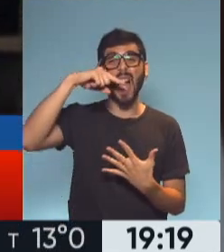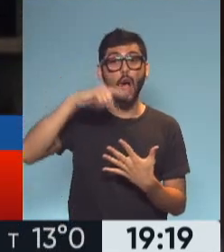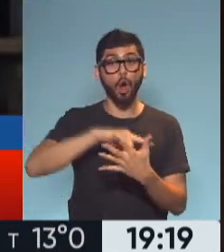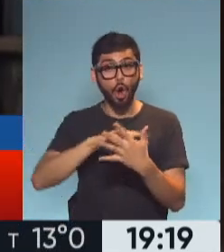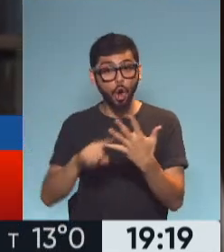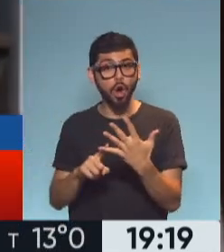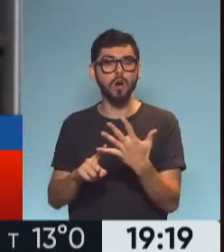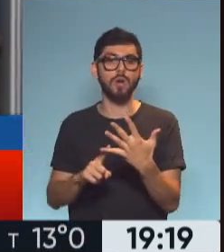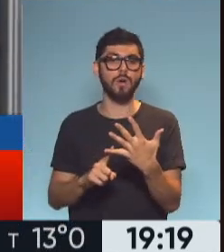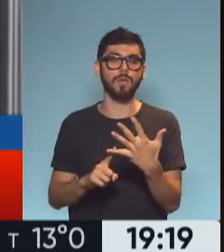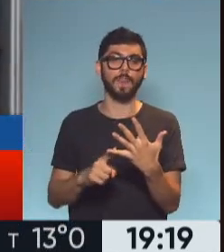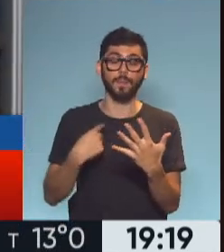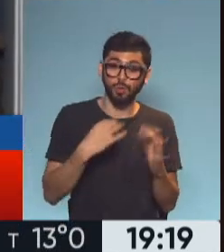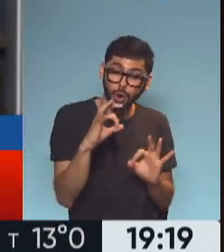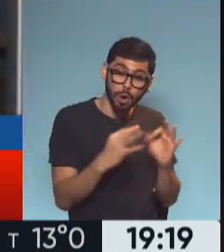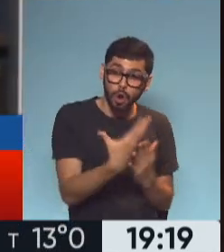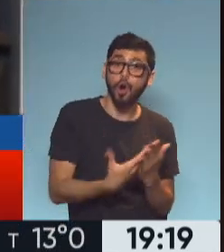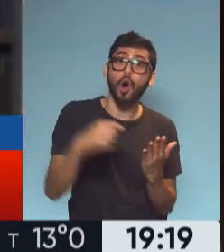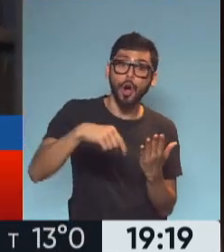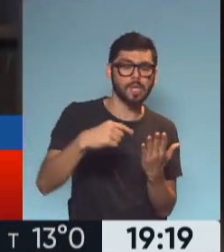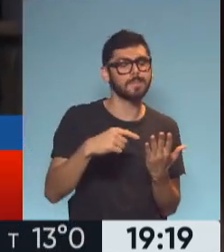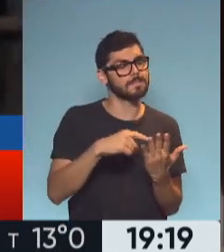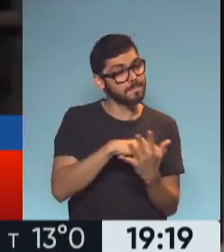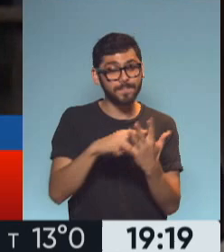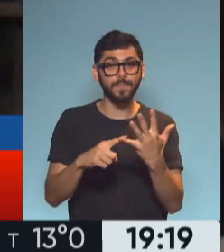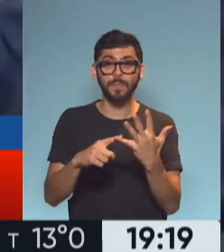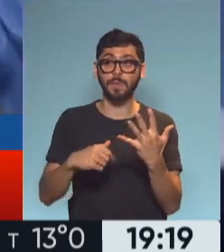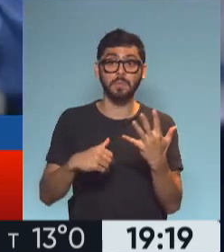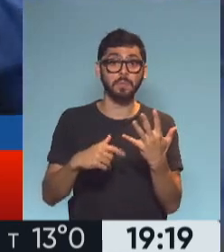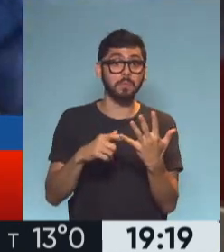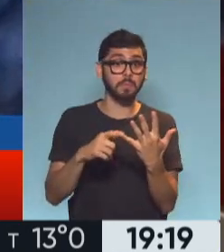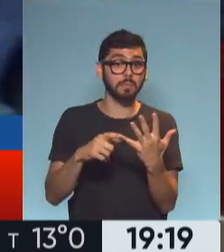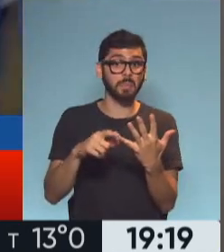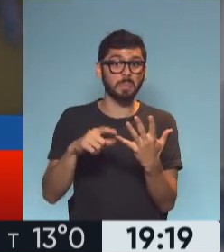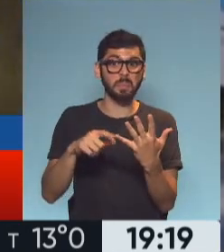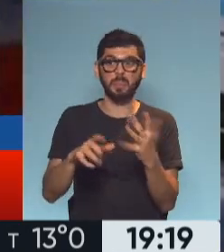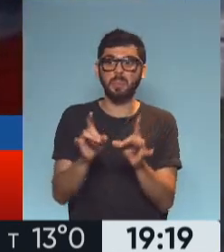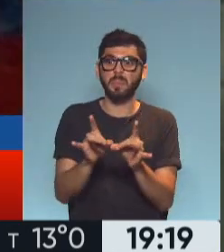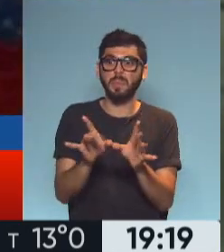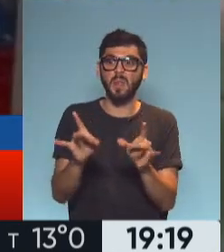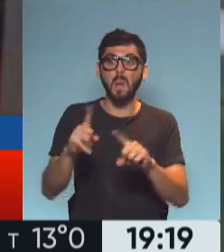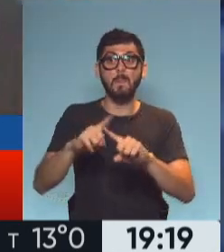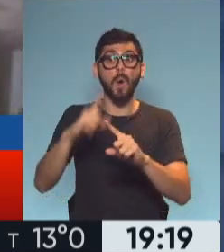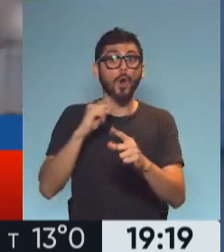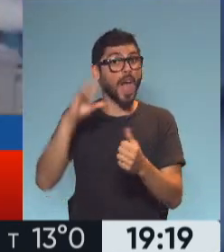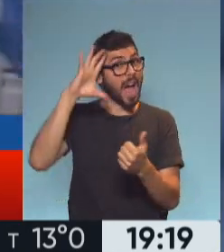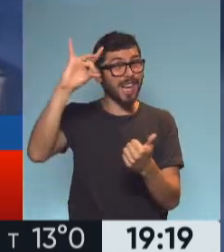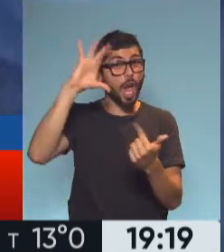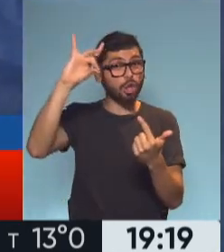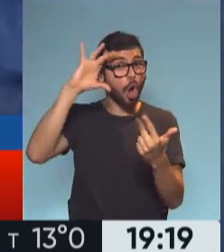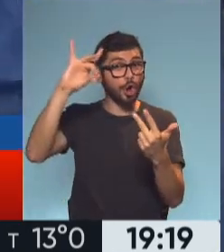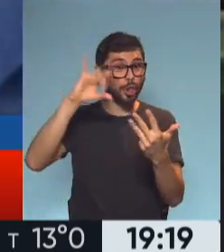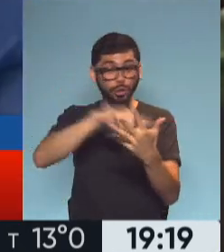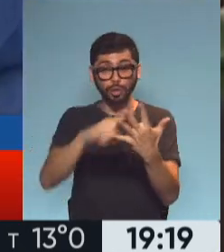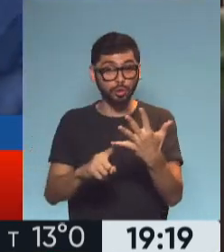lo que estaba analizando de los datos de hoy creo que ha sido el número máximo el máximo de infectados por día que han tenido es real el dato